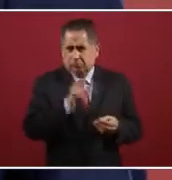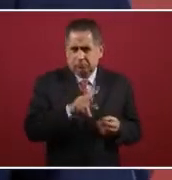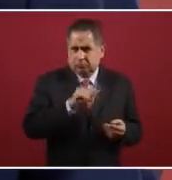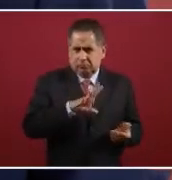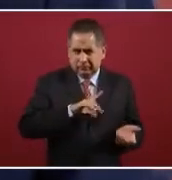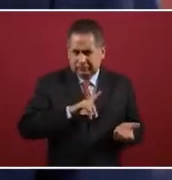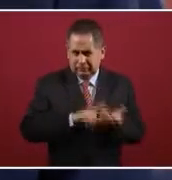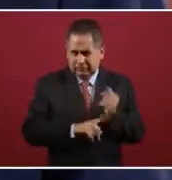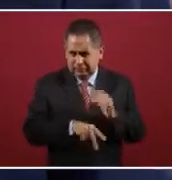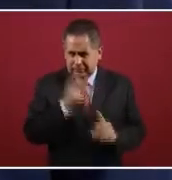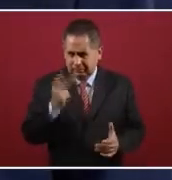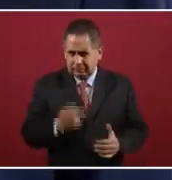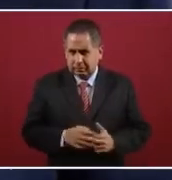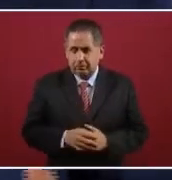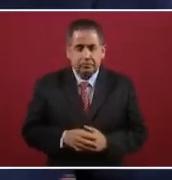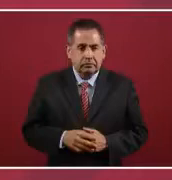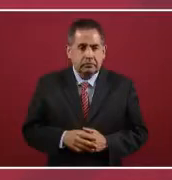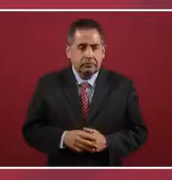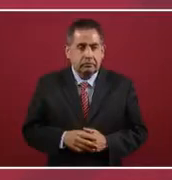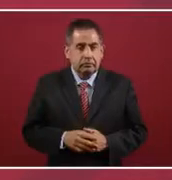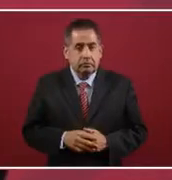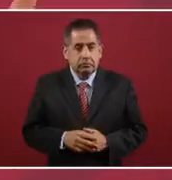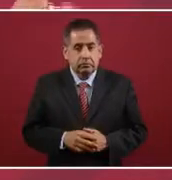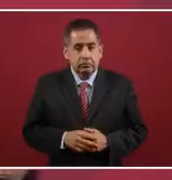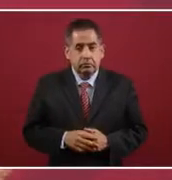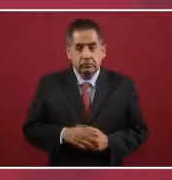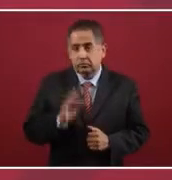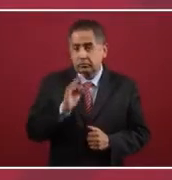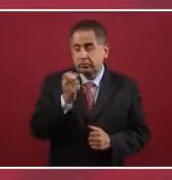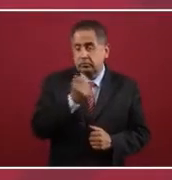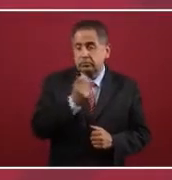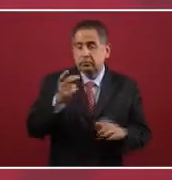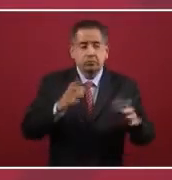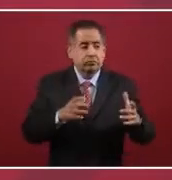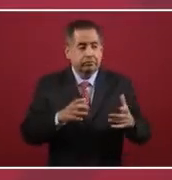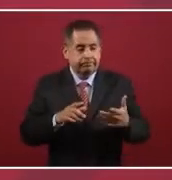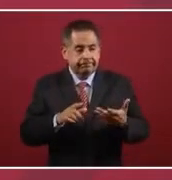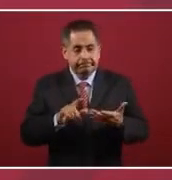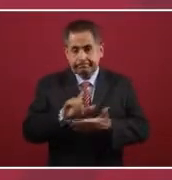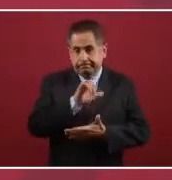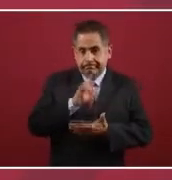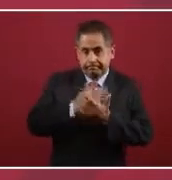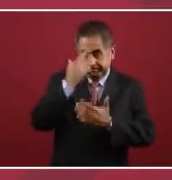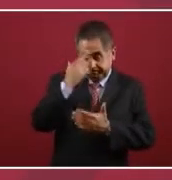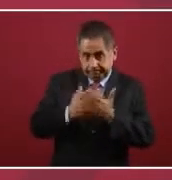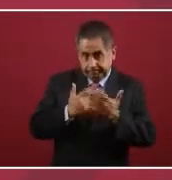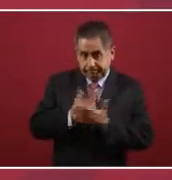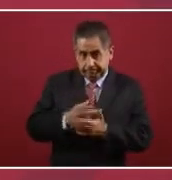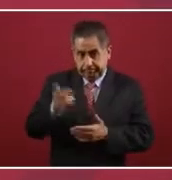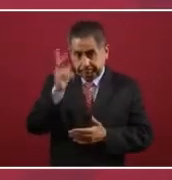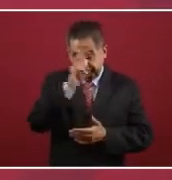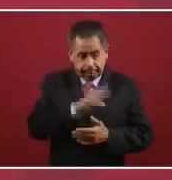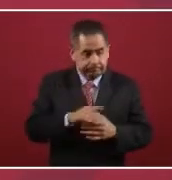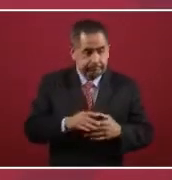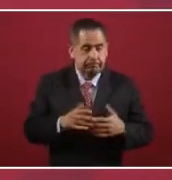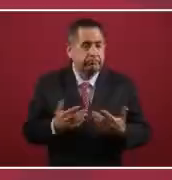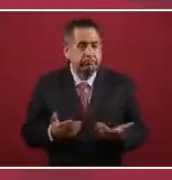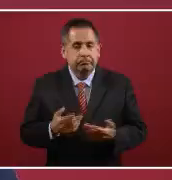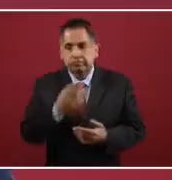algunos se preocuparon de que ahora va a ser delito grave y decían,